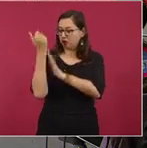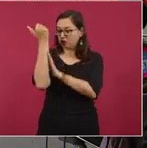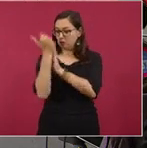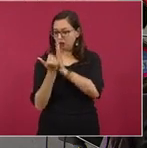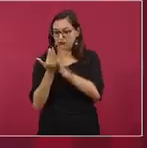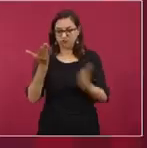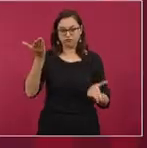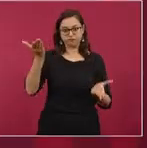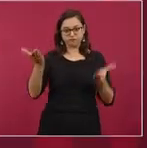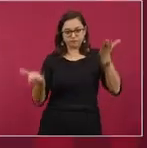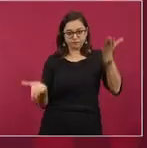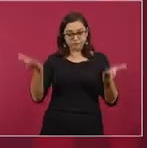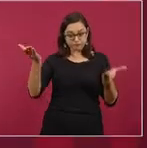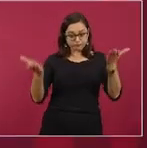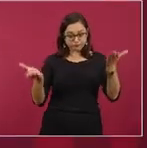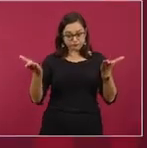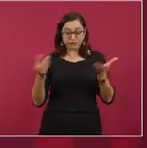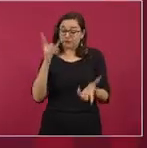y